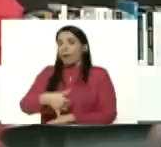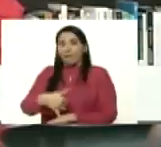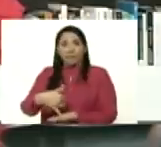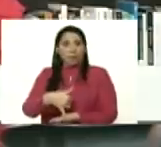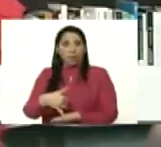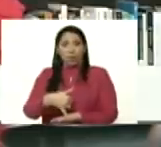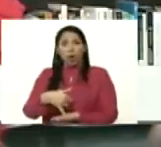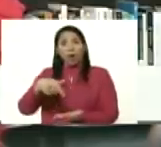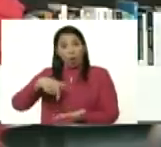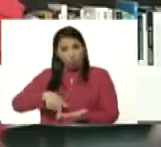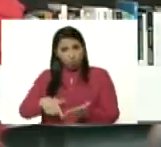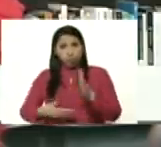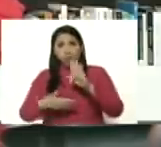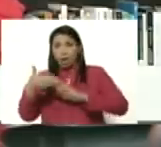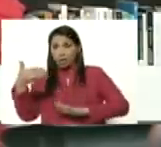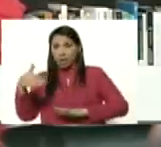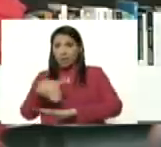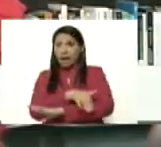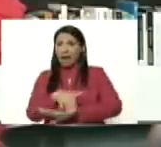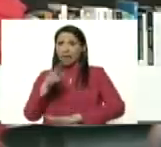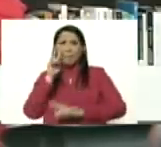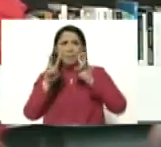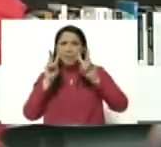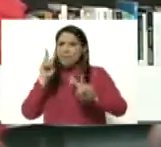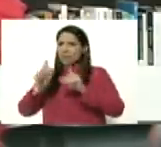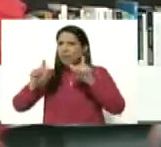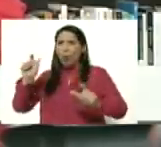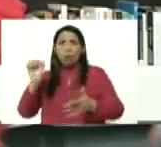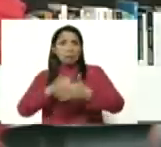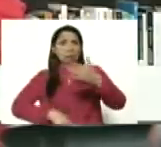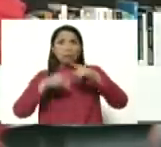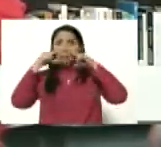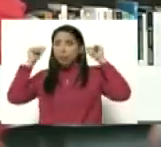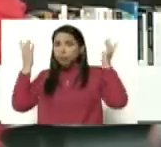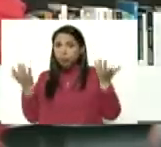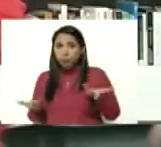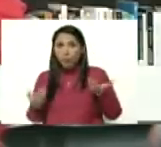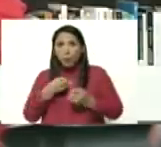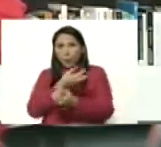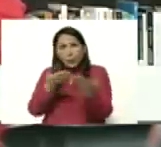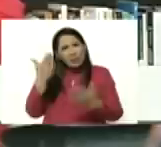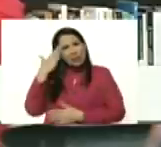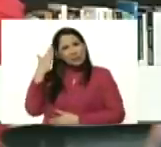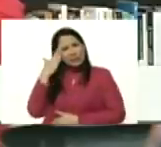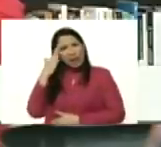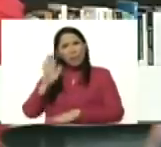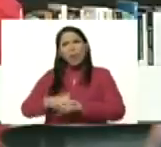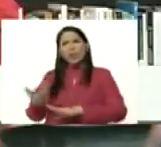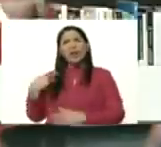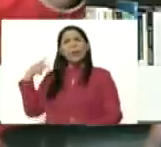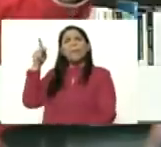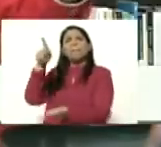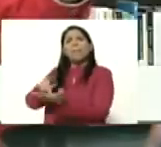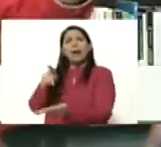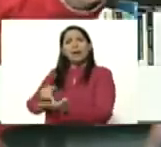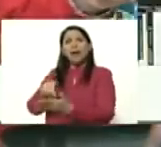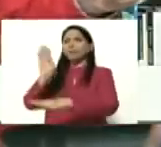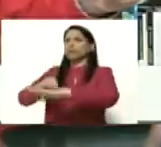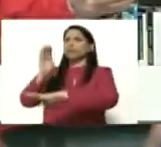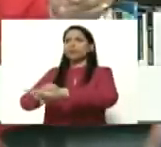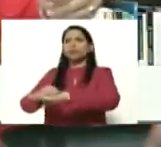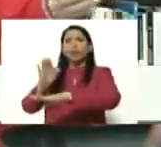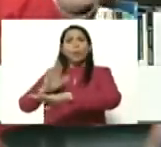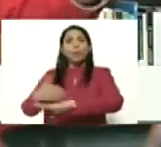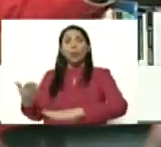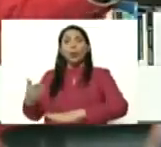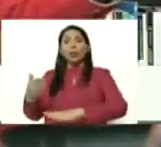Hoy salí a la calle y vi una gente sin tapabocas. ¿Ustedes saben por qué no me paré a reclamarle? Porque Silvia me lo